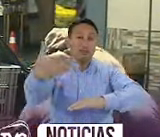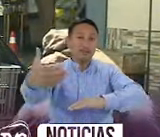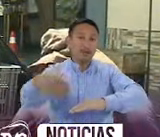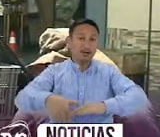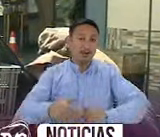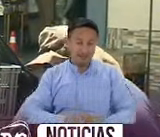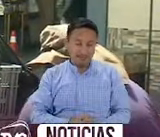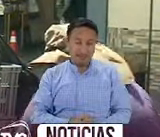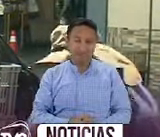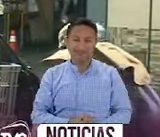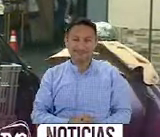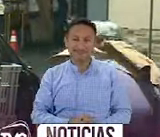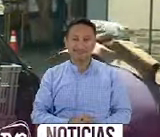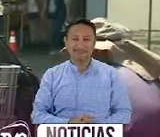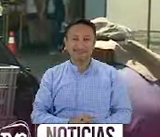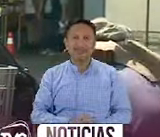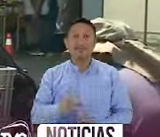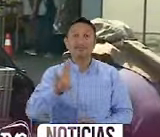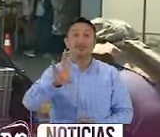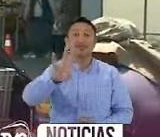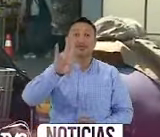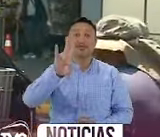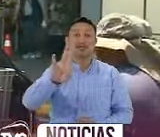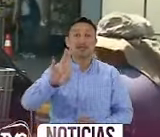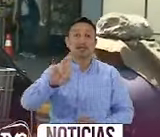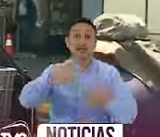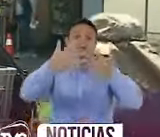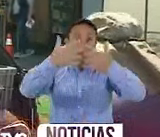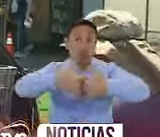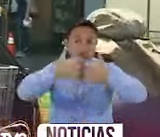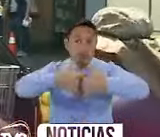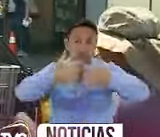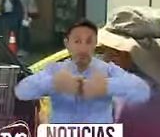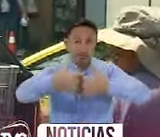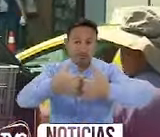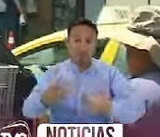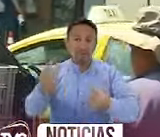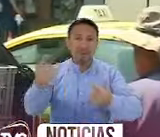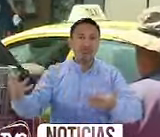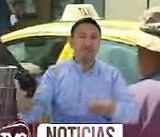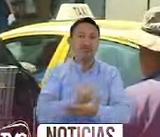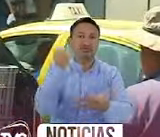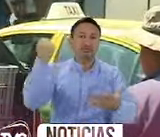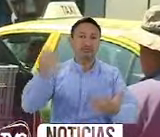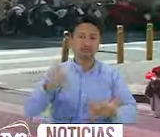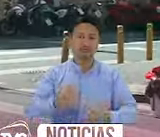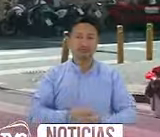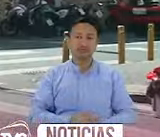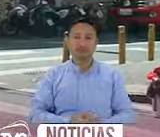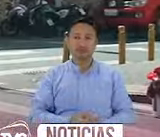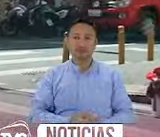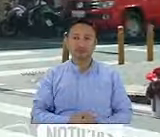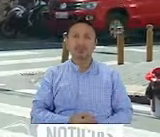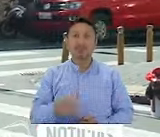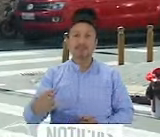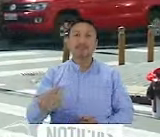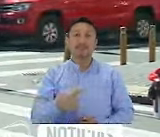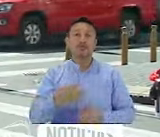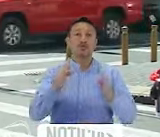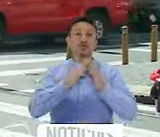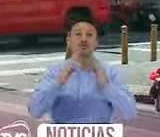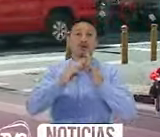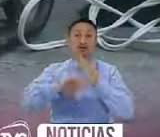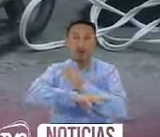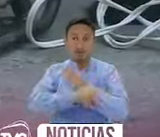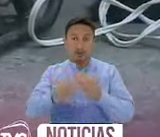llevado 7 generadores. De una sola se les han llevado 7 generadores. Los robos en Tumbaco no cesan y